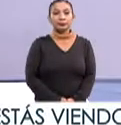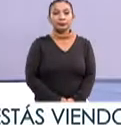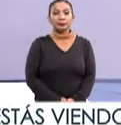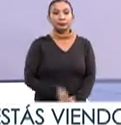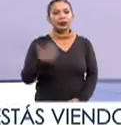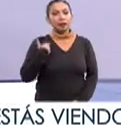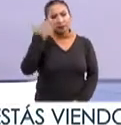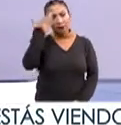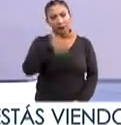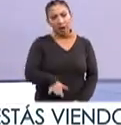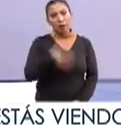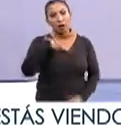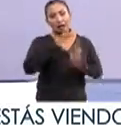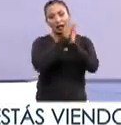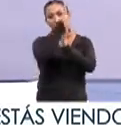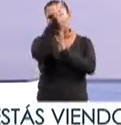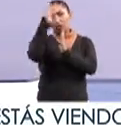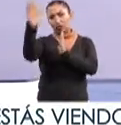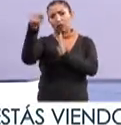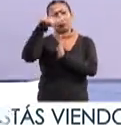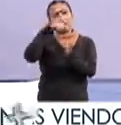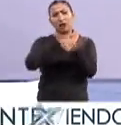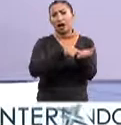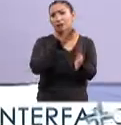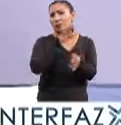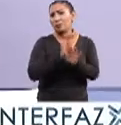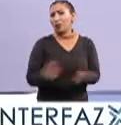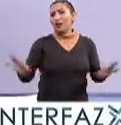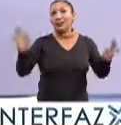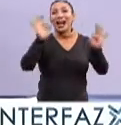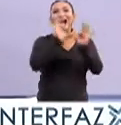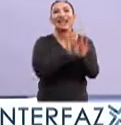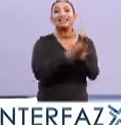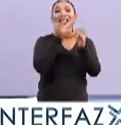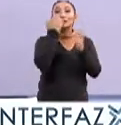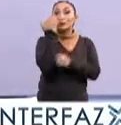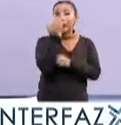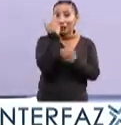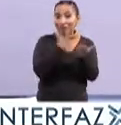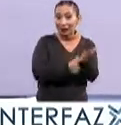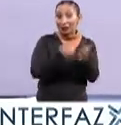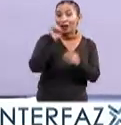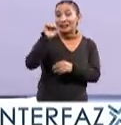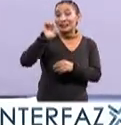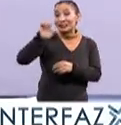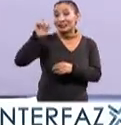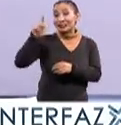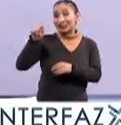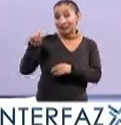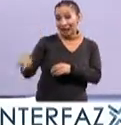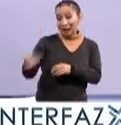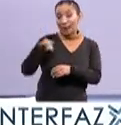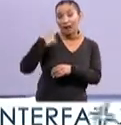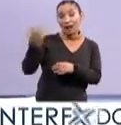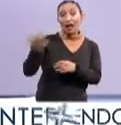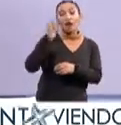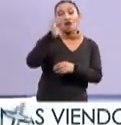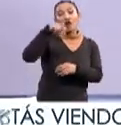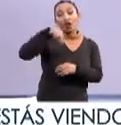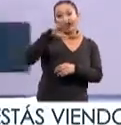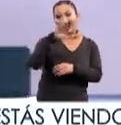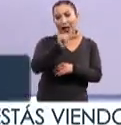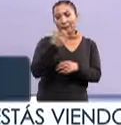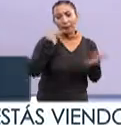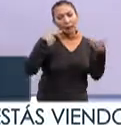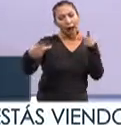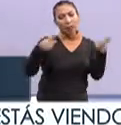Y bueno, bien lo sabemos, las bibliotecas son uno de los lugares más importantes en la escuela. La Secretaría de Educación Pública y el Fondo de Cultura